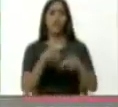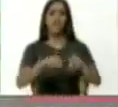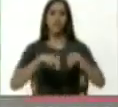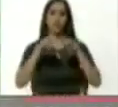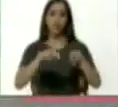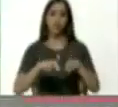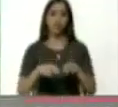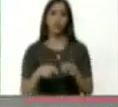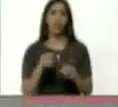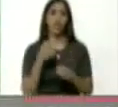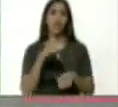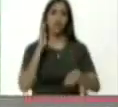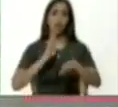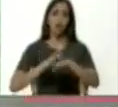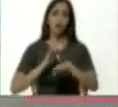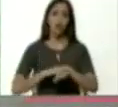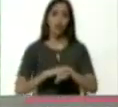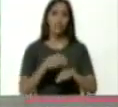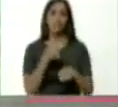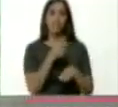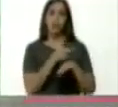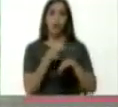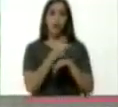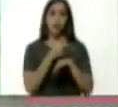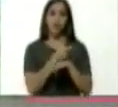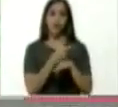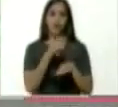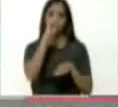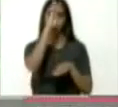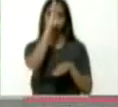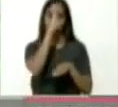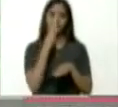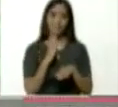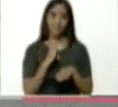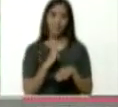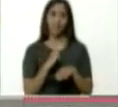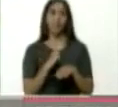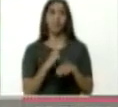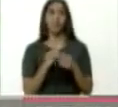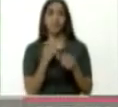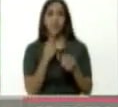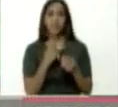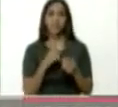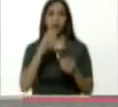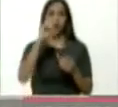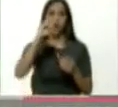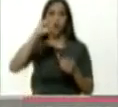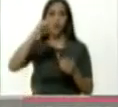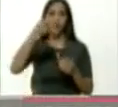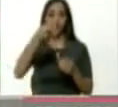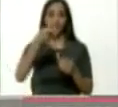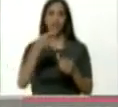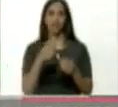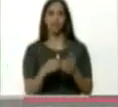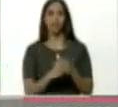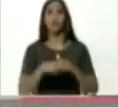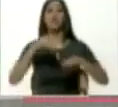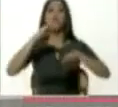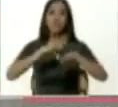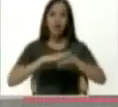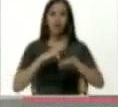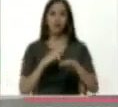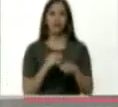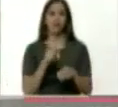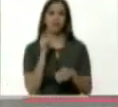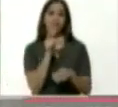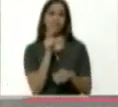una acusación del gobierno Bolsonaro de que las ONGs son críticas a su gobierno porque su